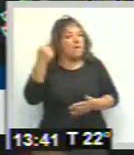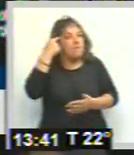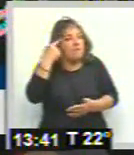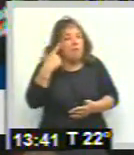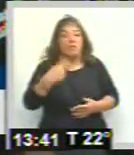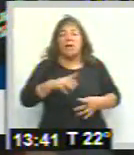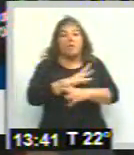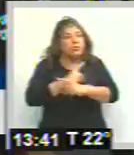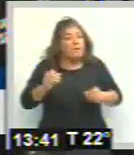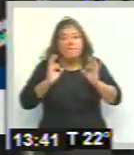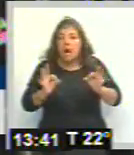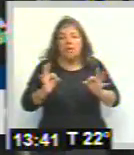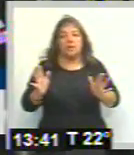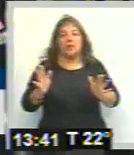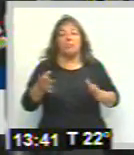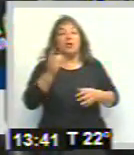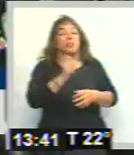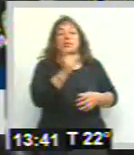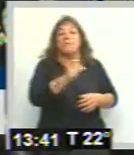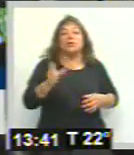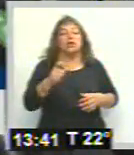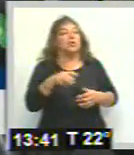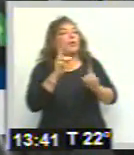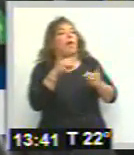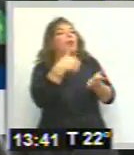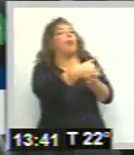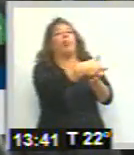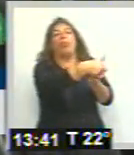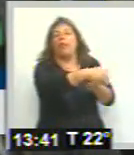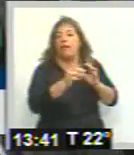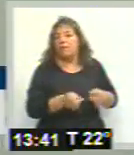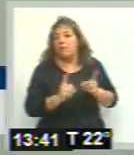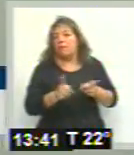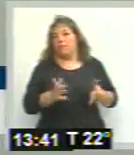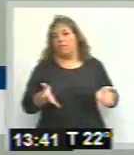terminemos, porque hay mucho o secuente que le siguen permitiendo que haga estas cosas en el Cerrudo.